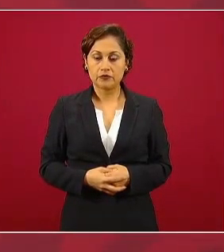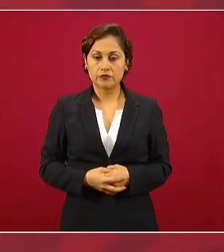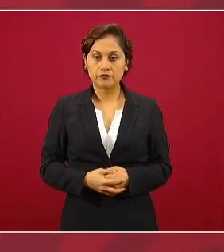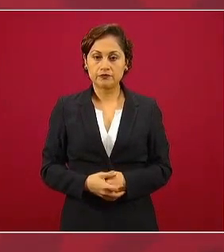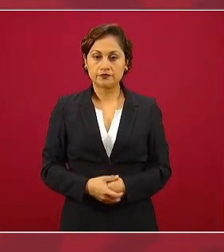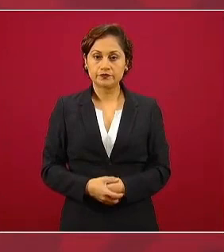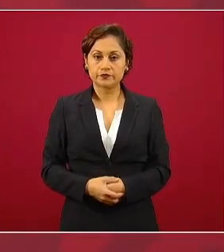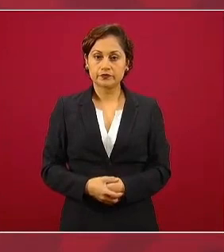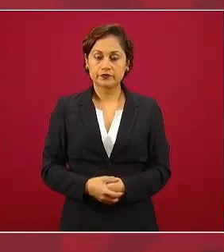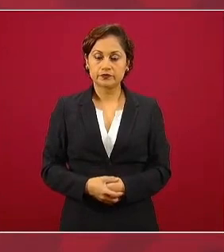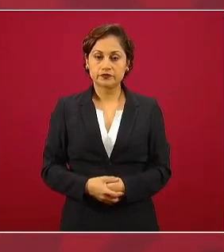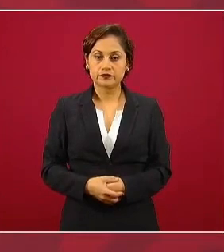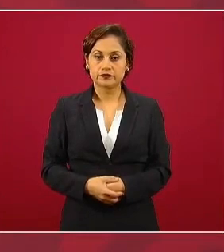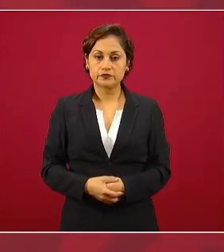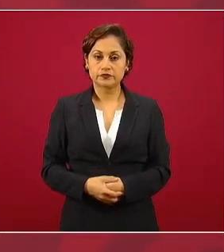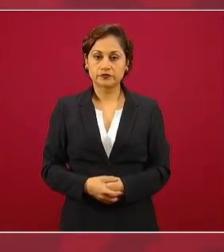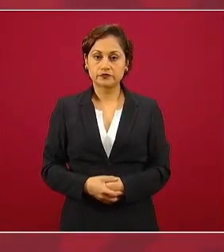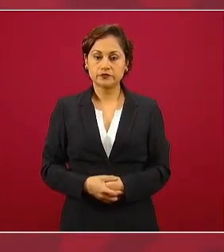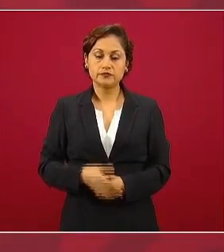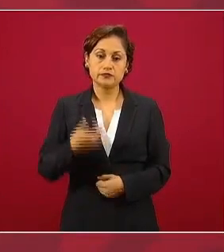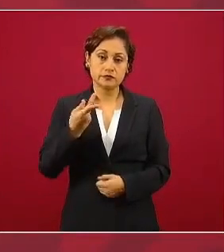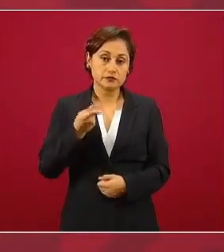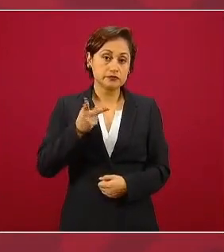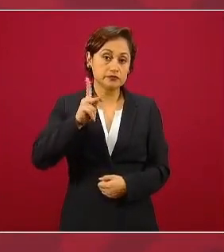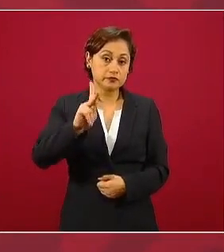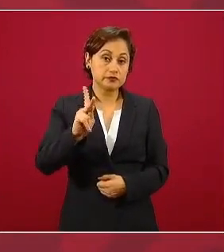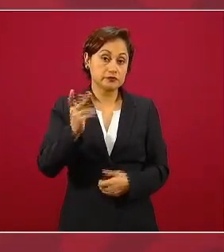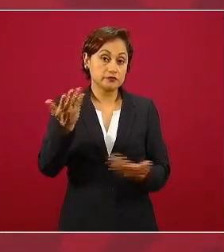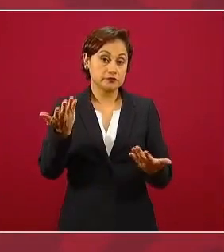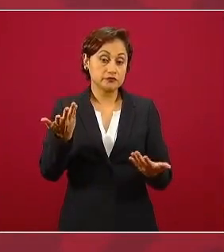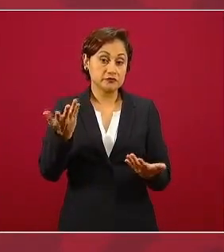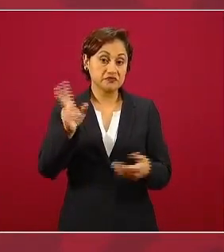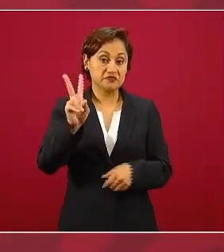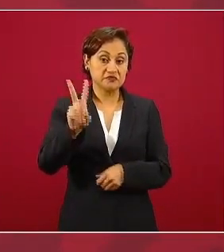un virus muy